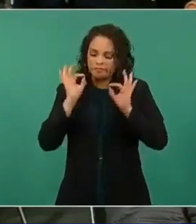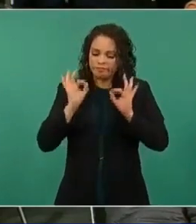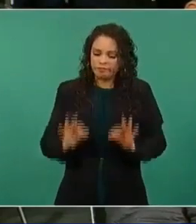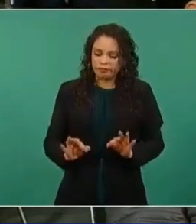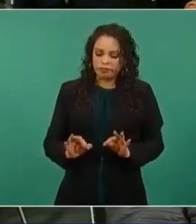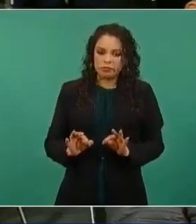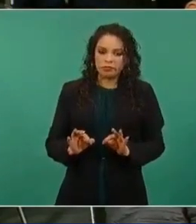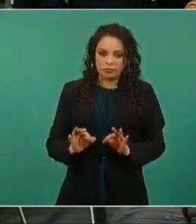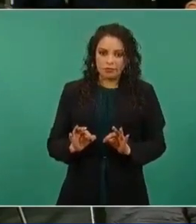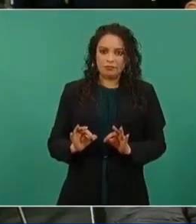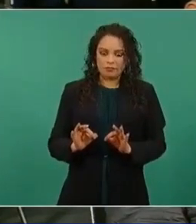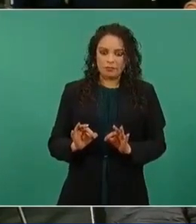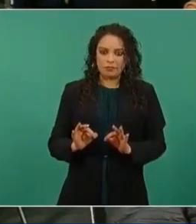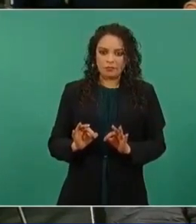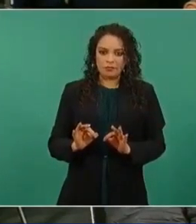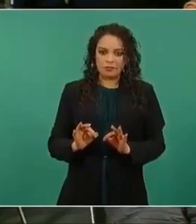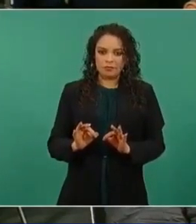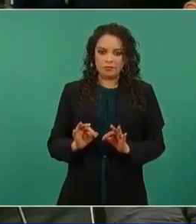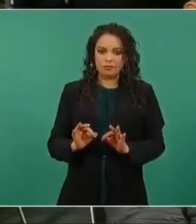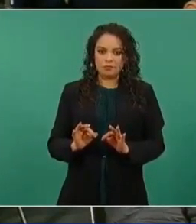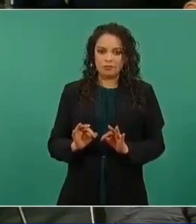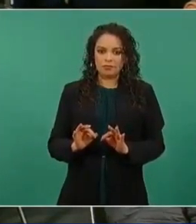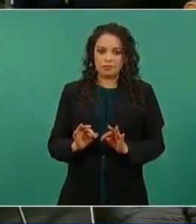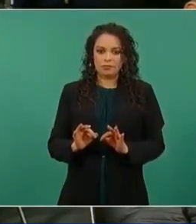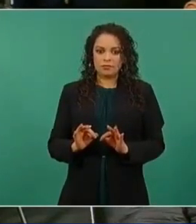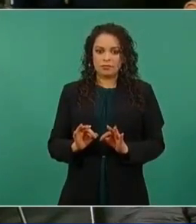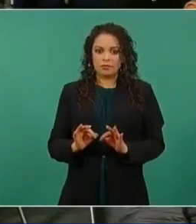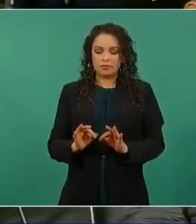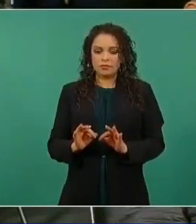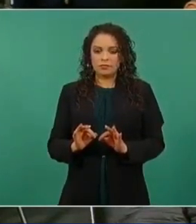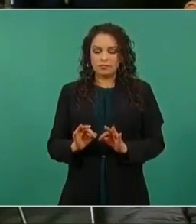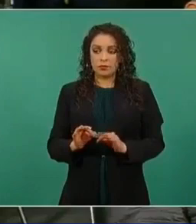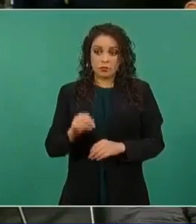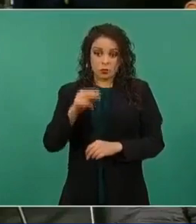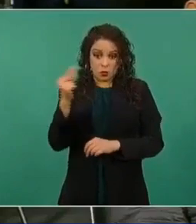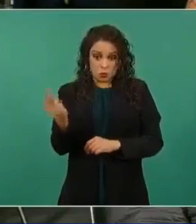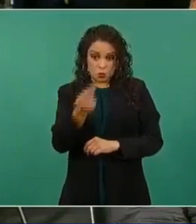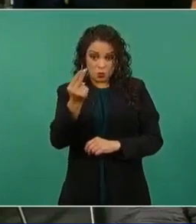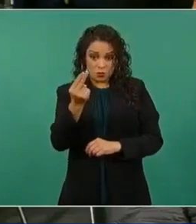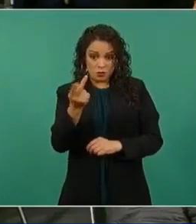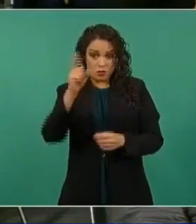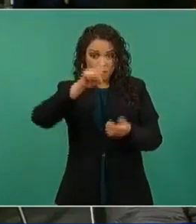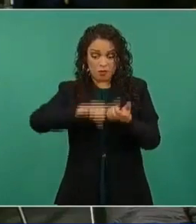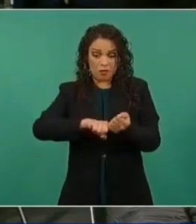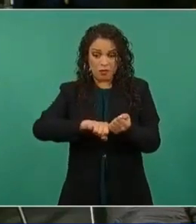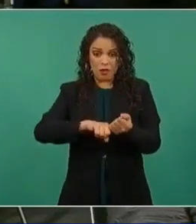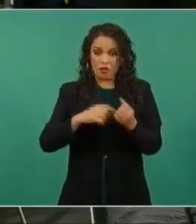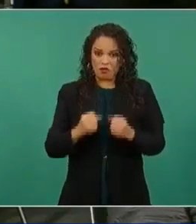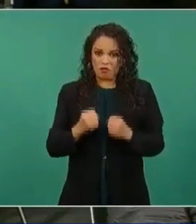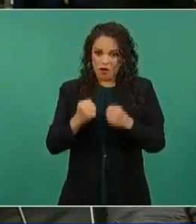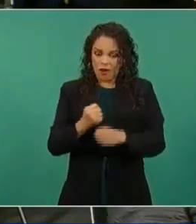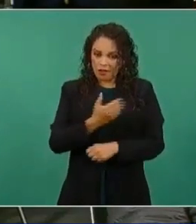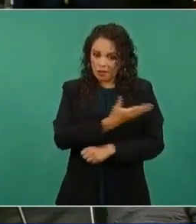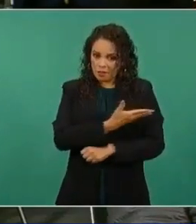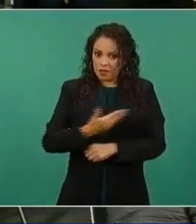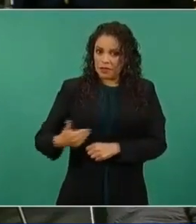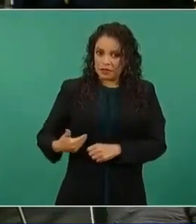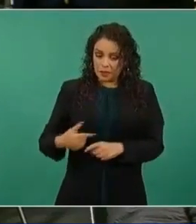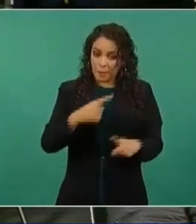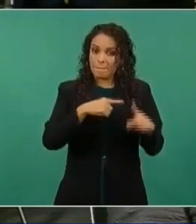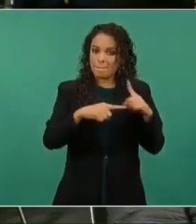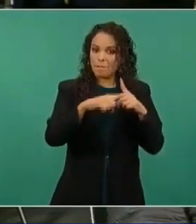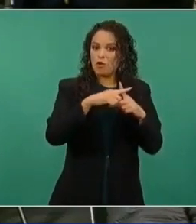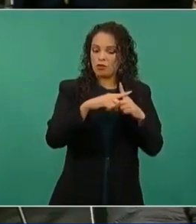Usted va como un presidente fuerte, con números muy positivos. Estos son dos